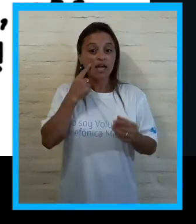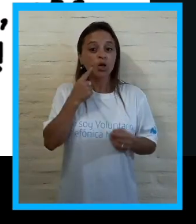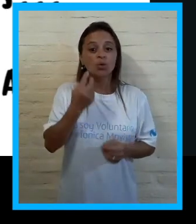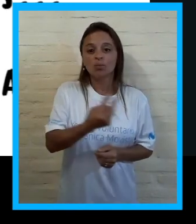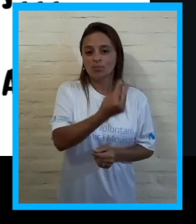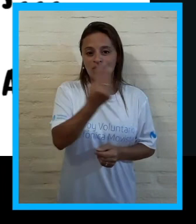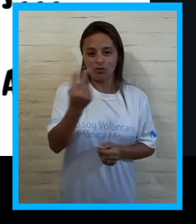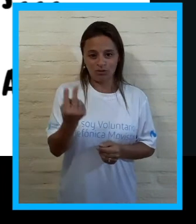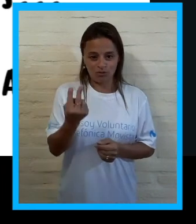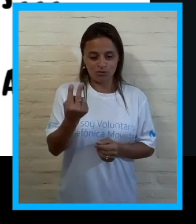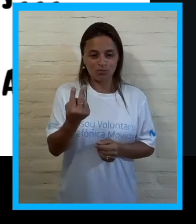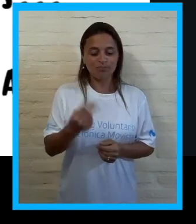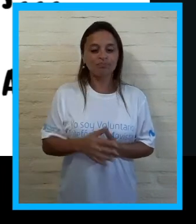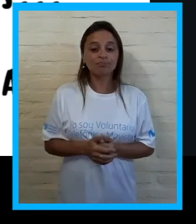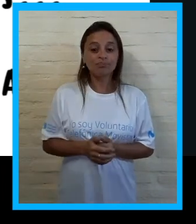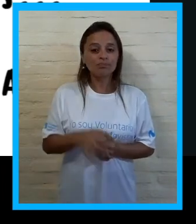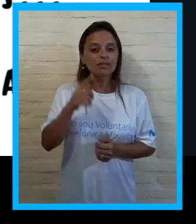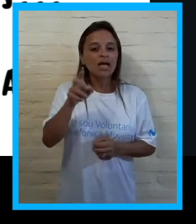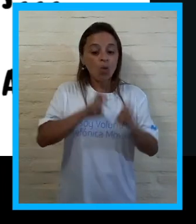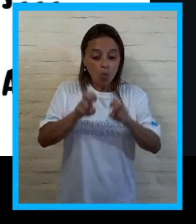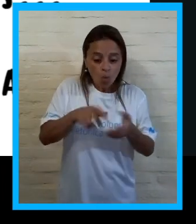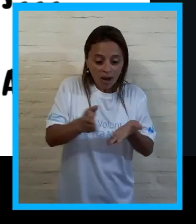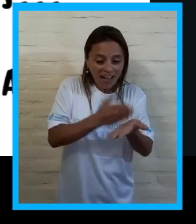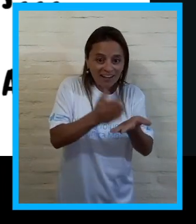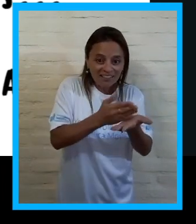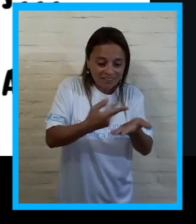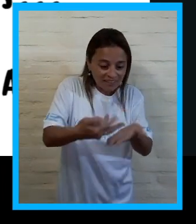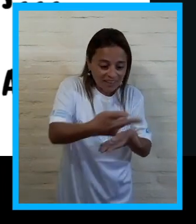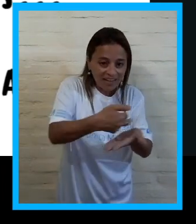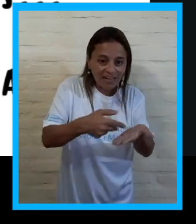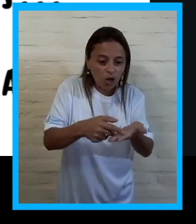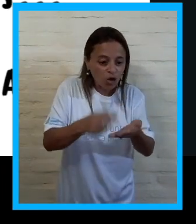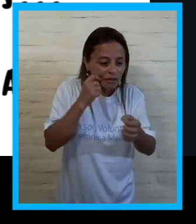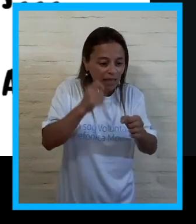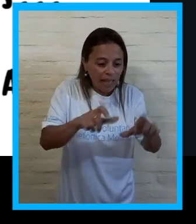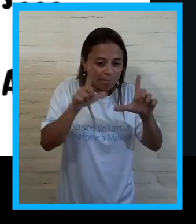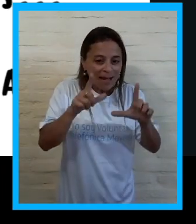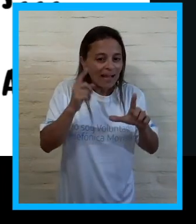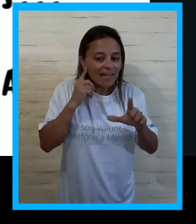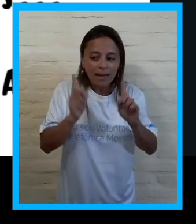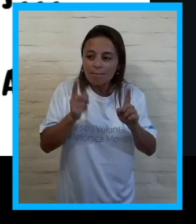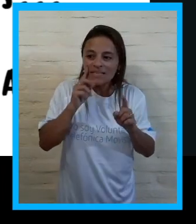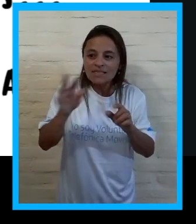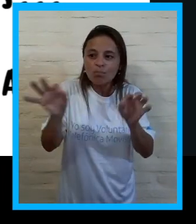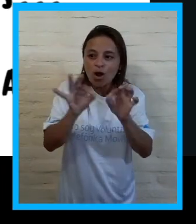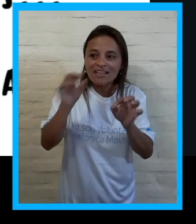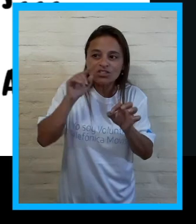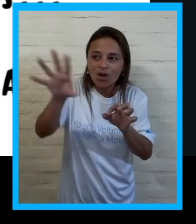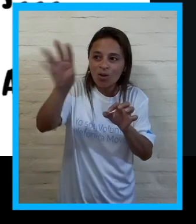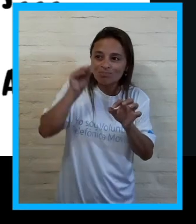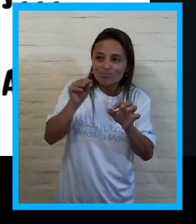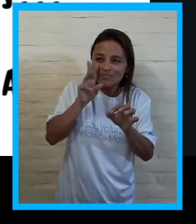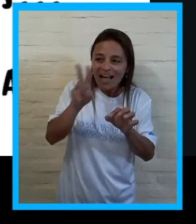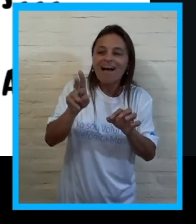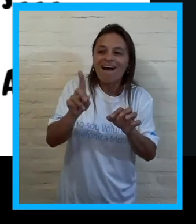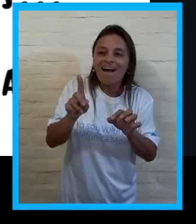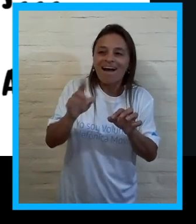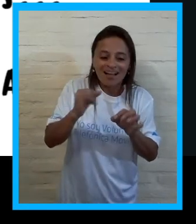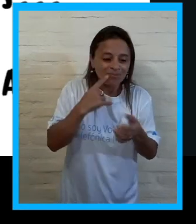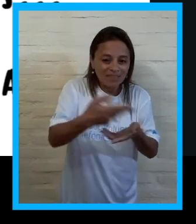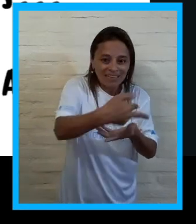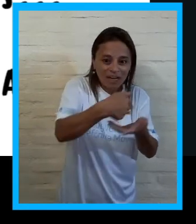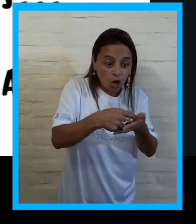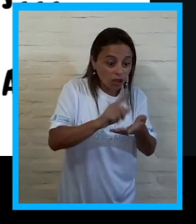Paso 2. Busca y recorte en las revistas imágenes que te ayuden a reconstruir los pasos. Si